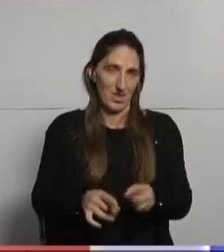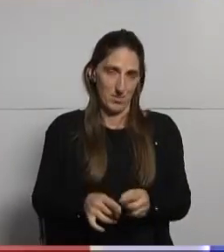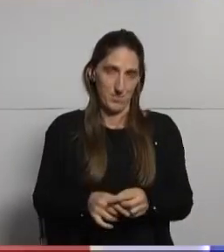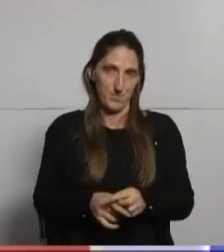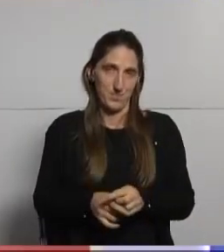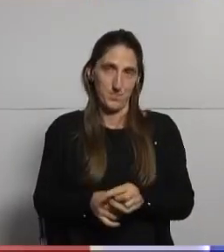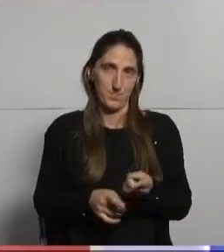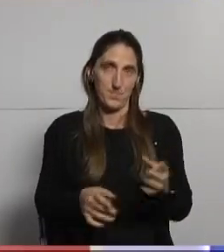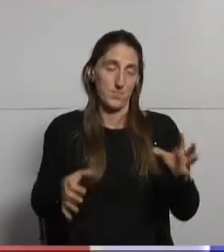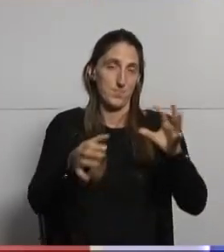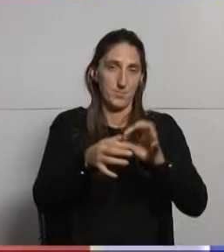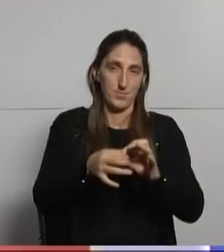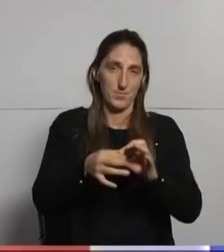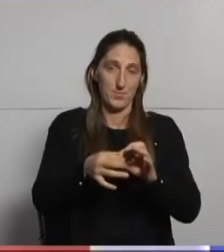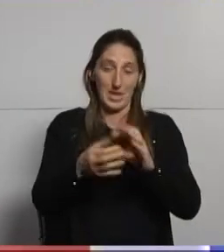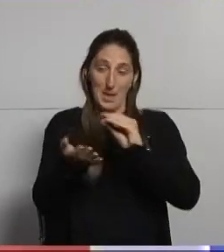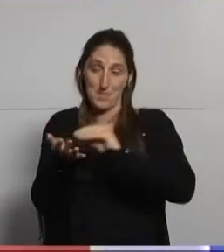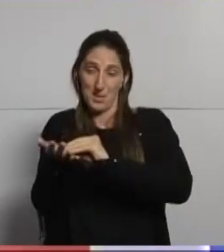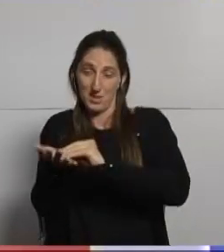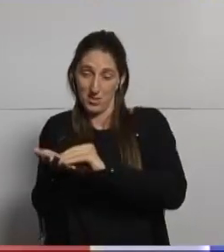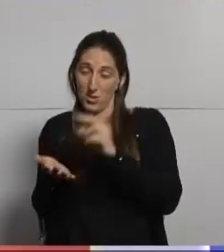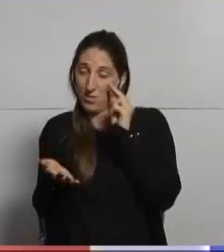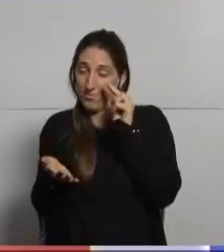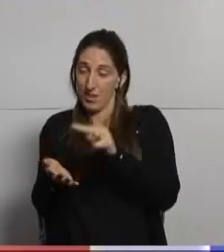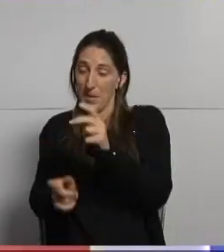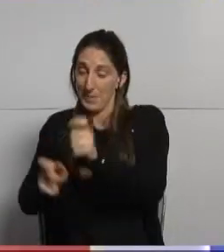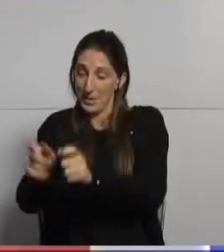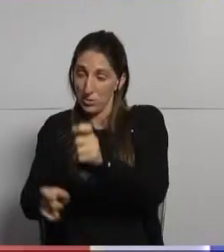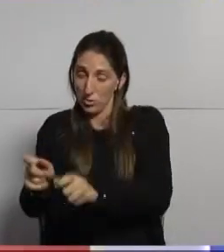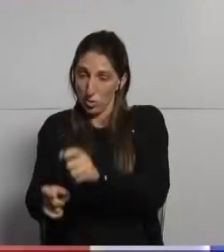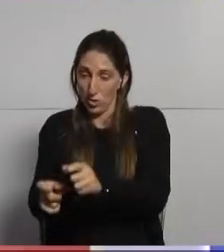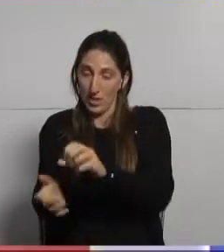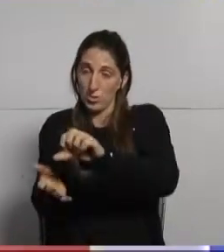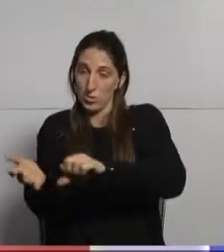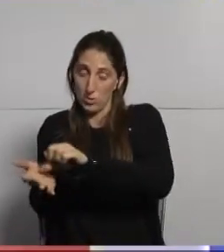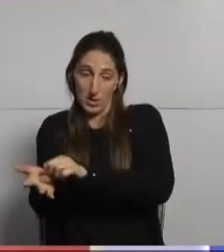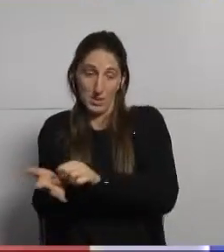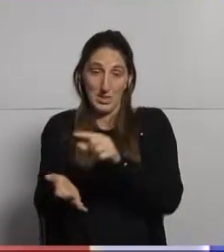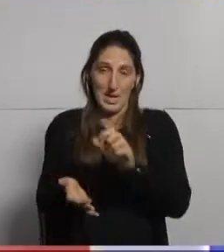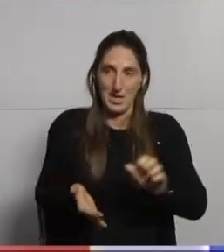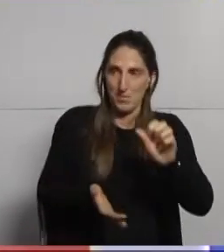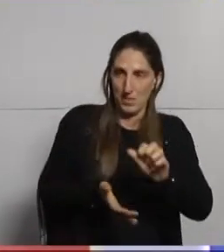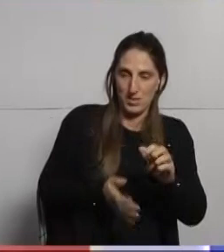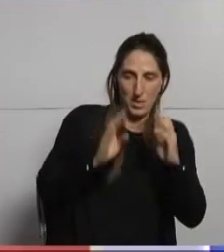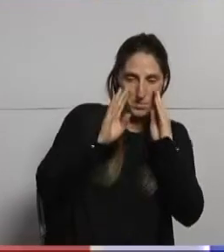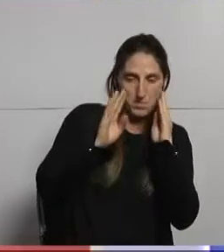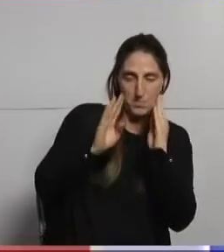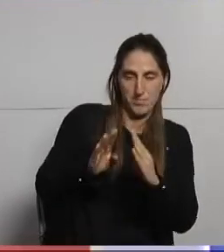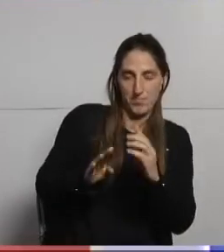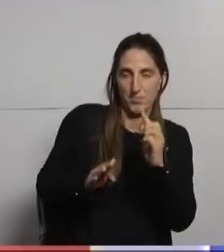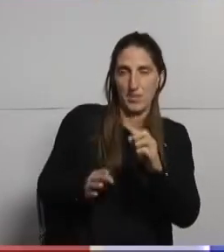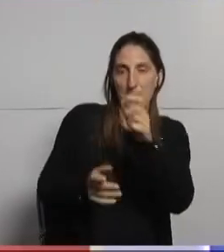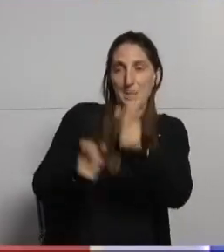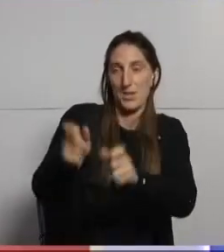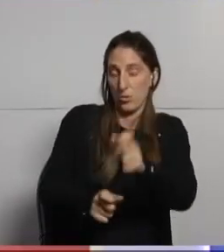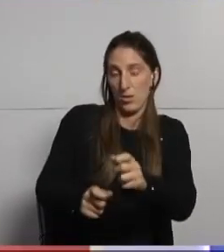que las administraciones ven a las personas como sus ciudadanos, las empresas ven a esas mismas personas como un cliente final o un potencial cliente,